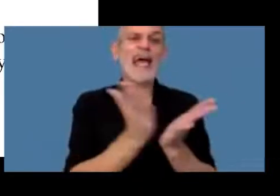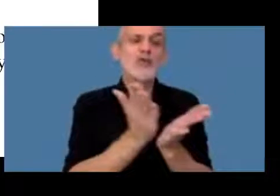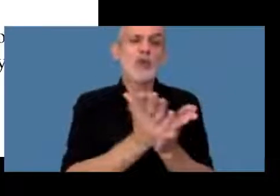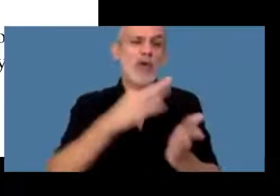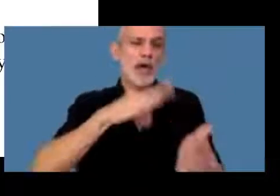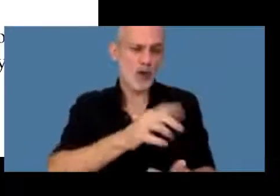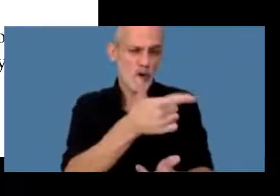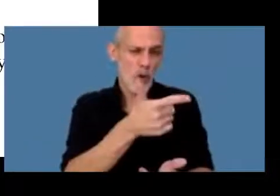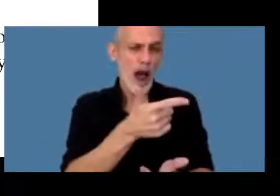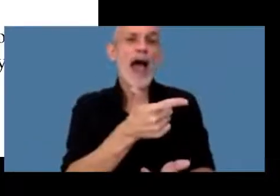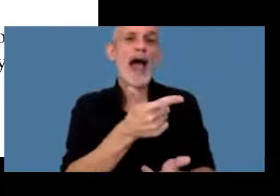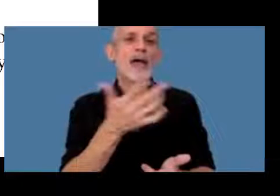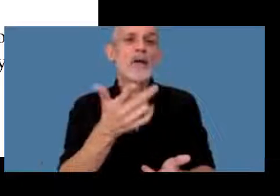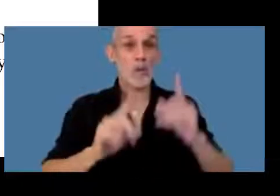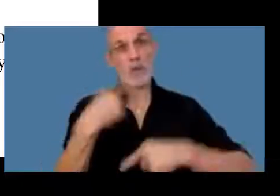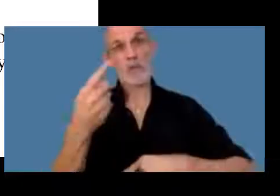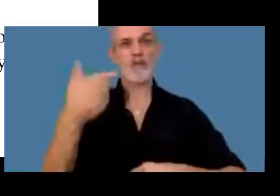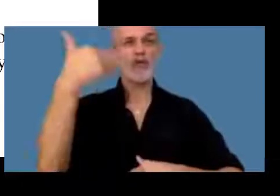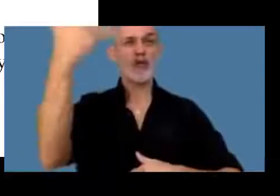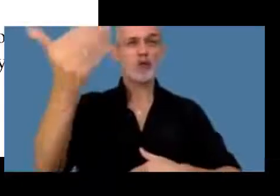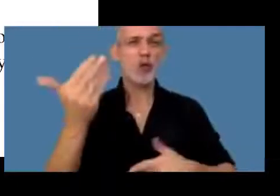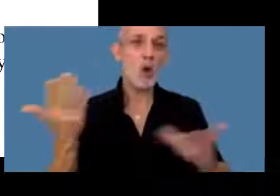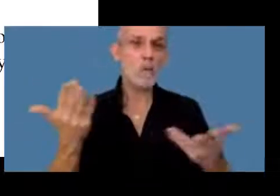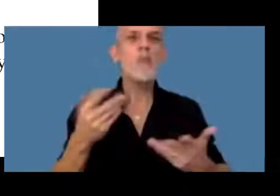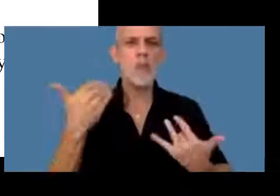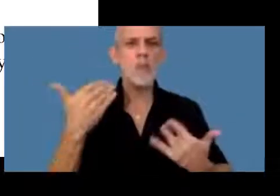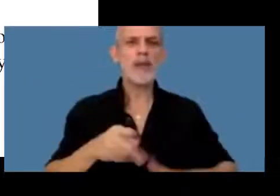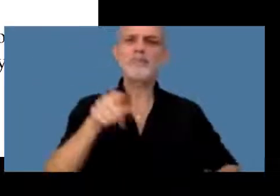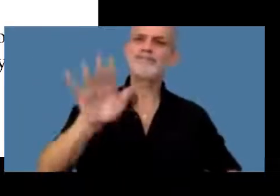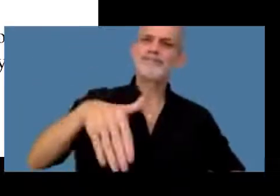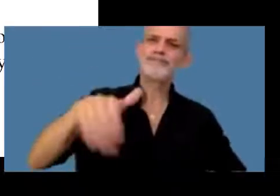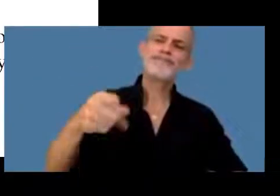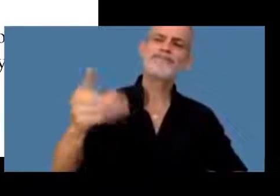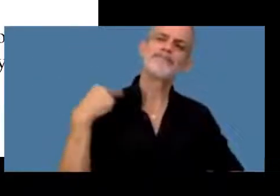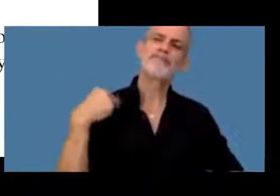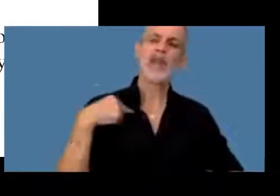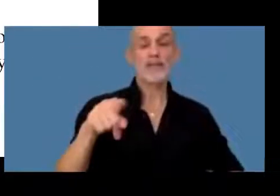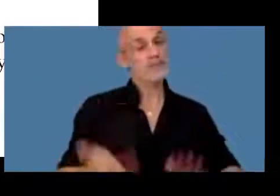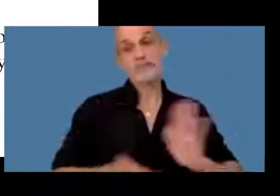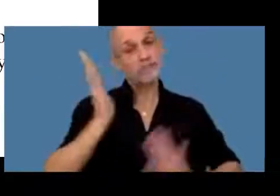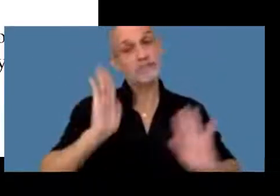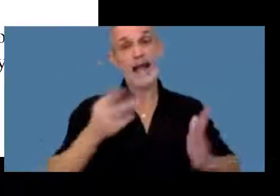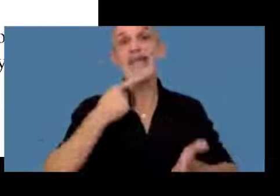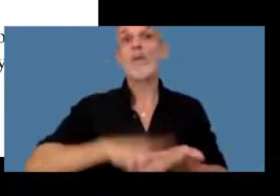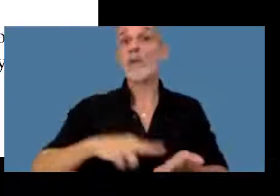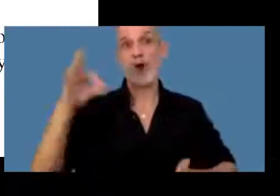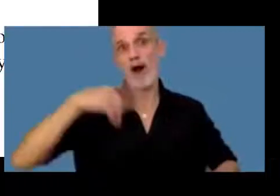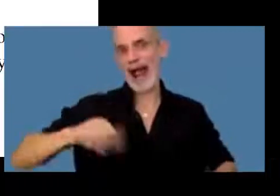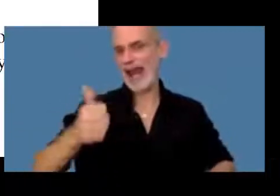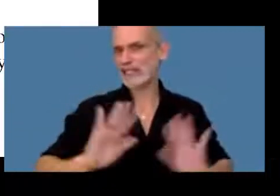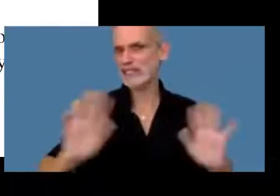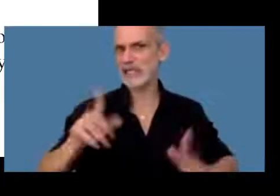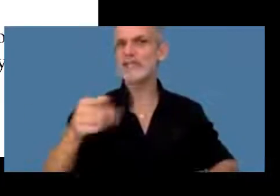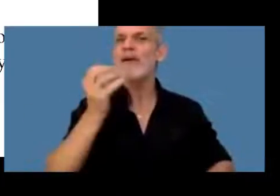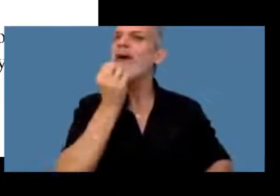propios, mañana AFIP va a intimar al empleado a que se dé de alta en el impuesto a las ganancias y exteriorice